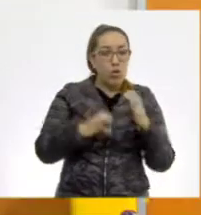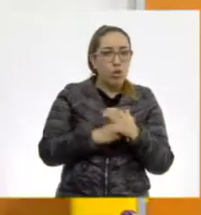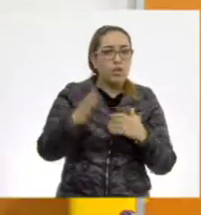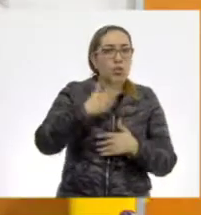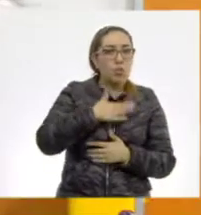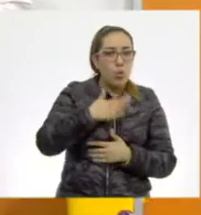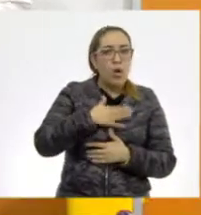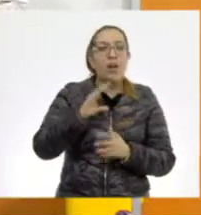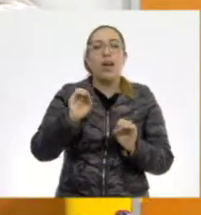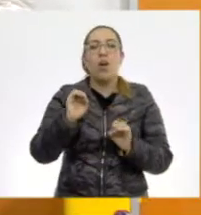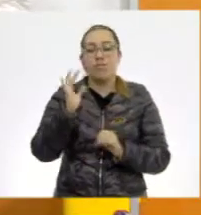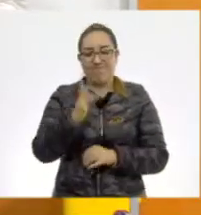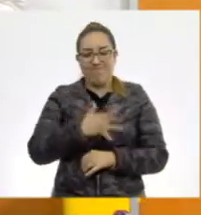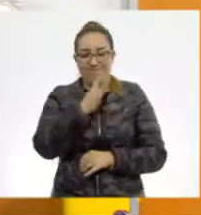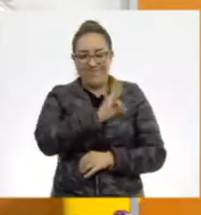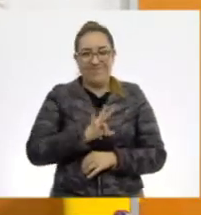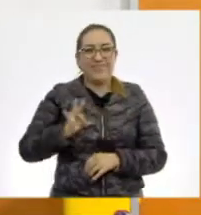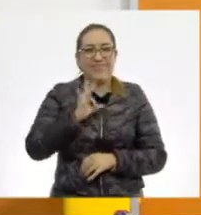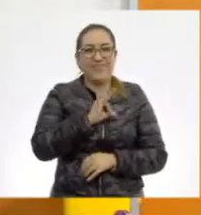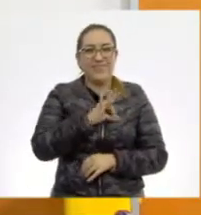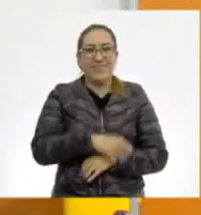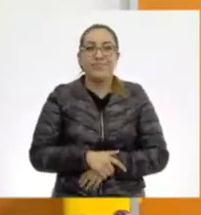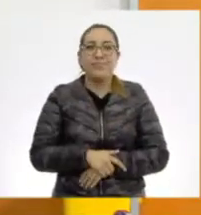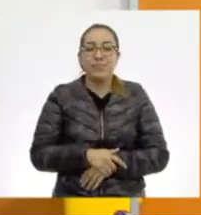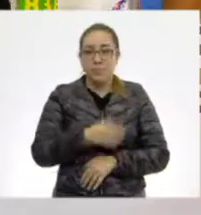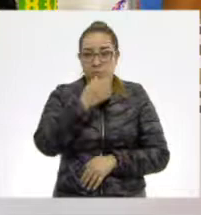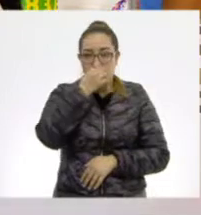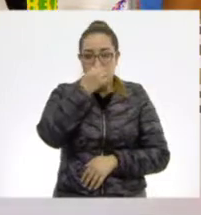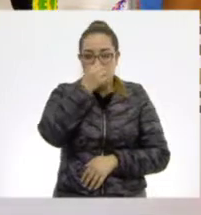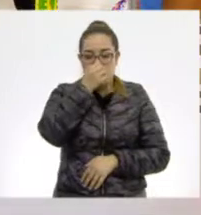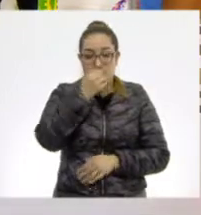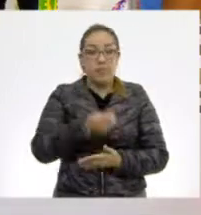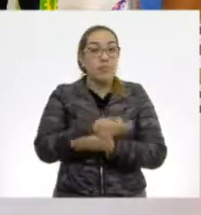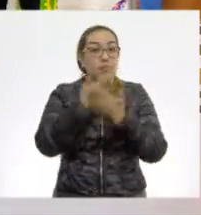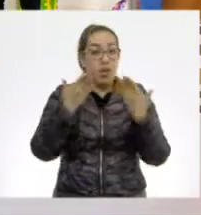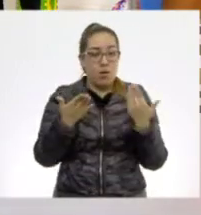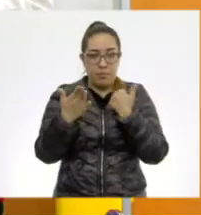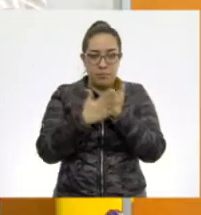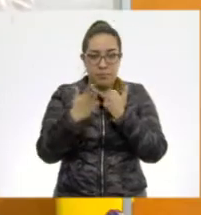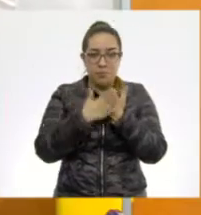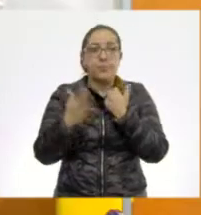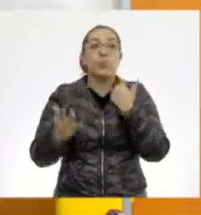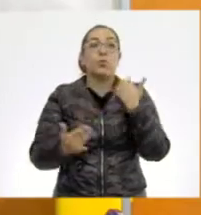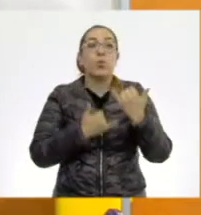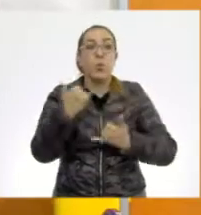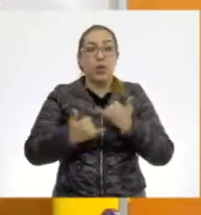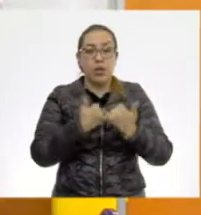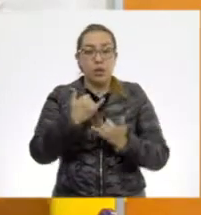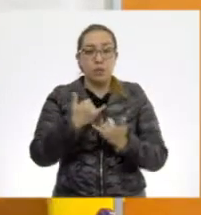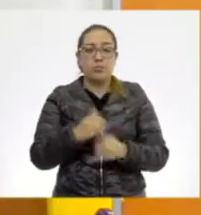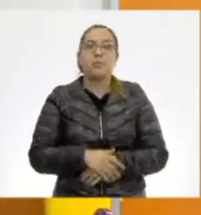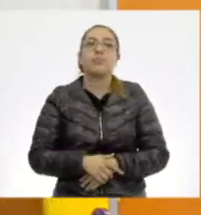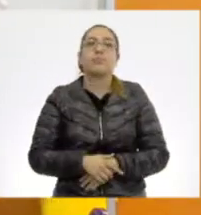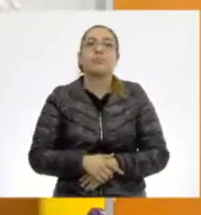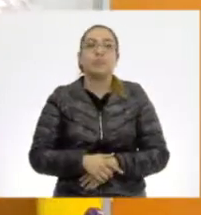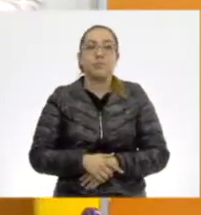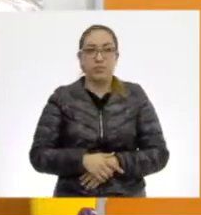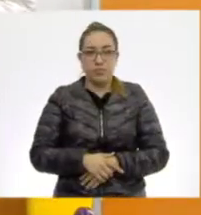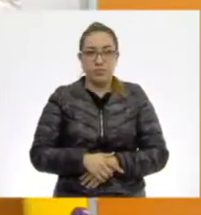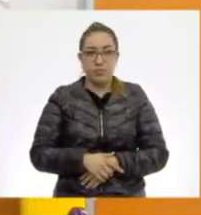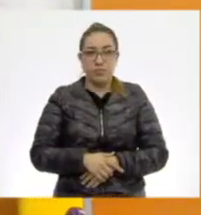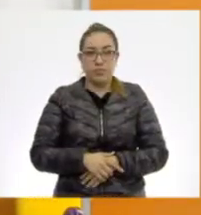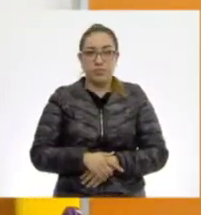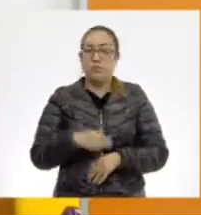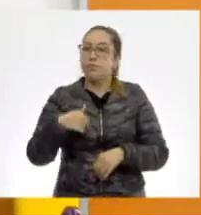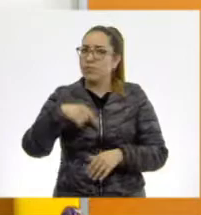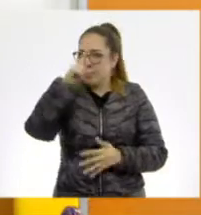la gente que me hace a mí sentir feliz. Ah, muy bien. Bien, y ahora vamos a continuar con otro juego. Sí. Porque yo creo que también los niños y niñas